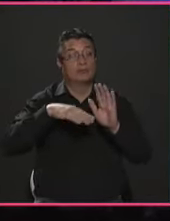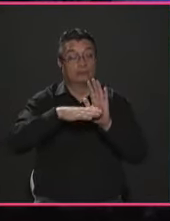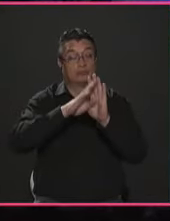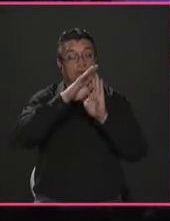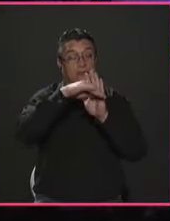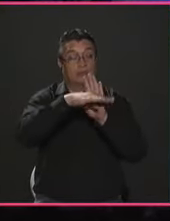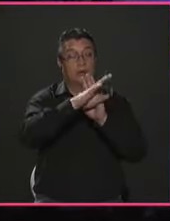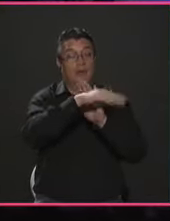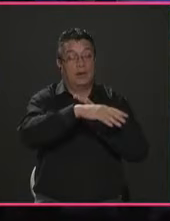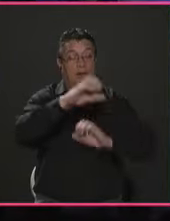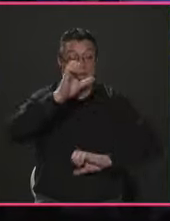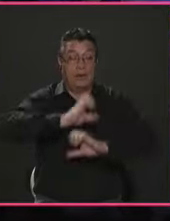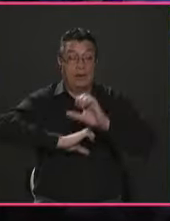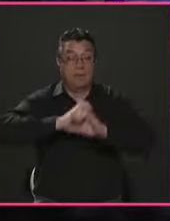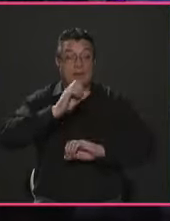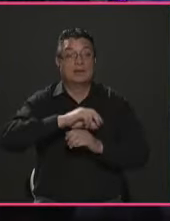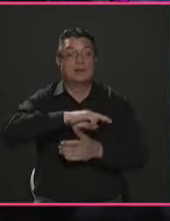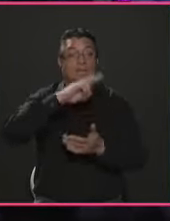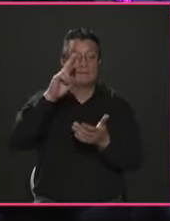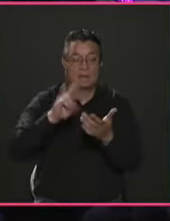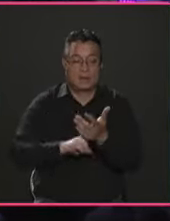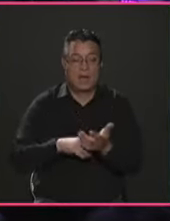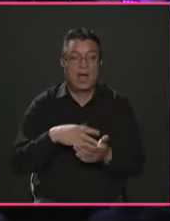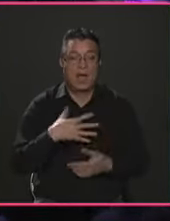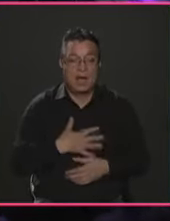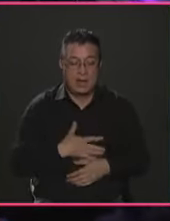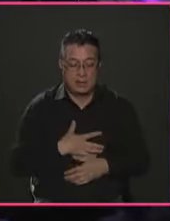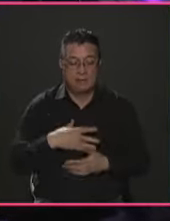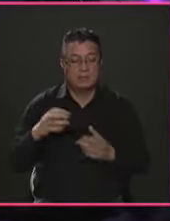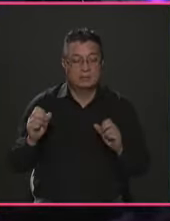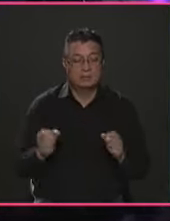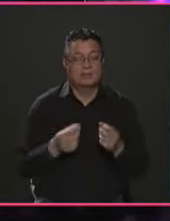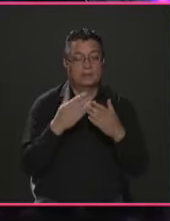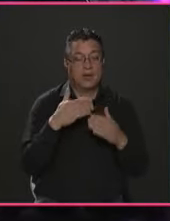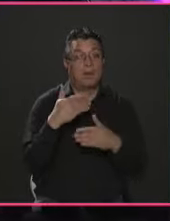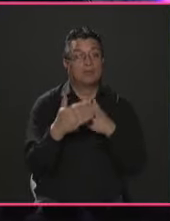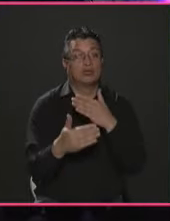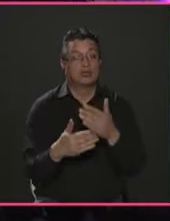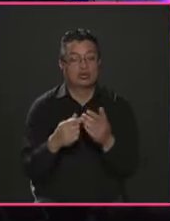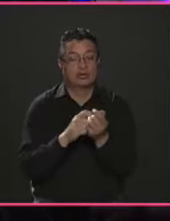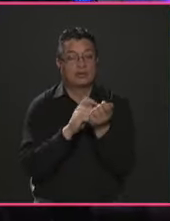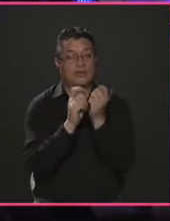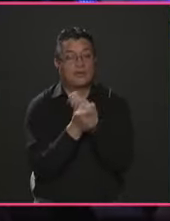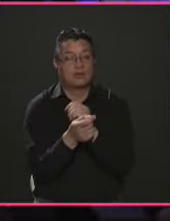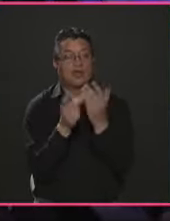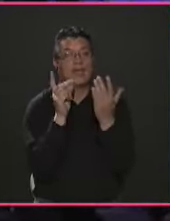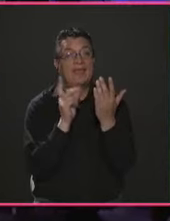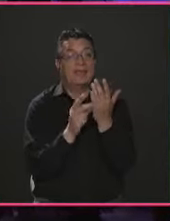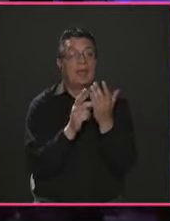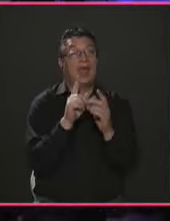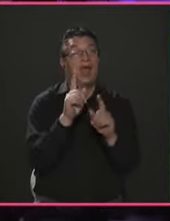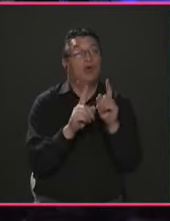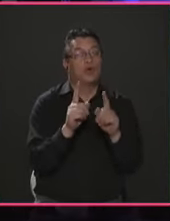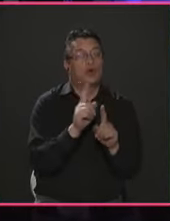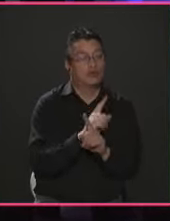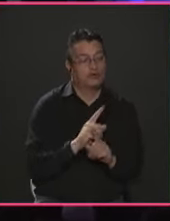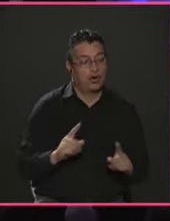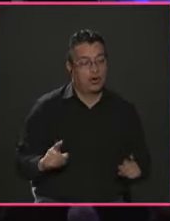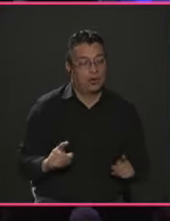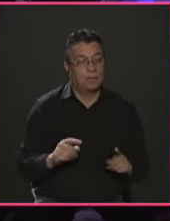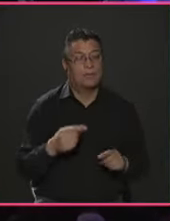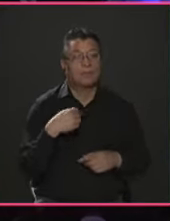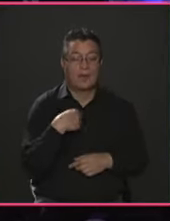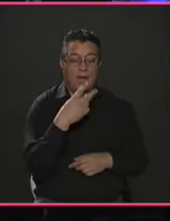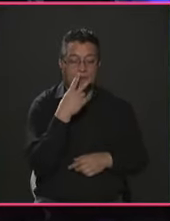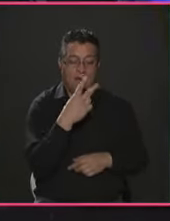productividad de empresas que efectivamente consiguieron capturar los procesos de transformación digital y aquellas que no Sí para que